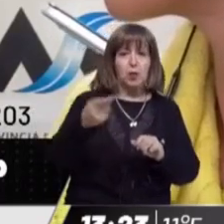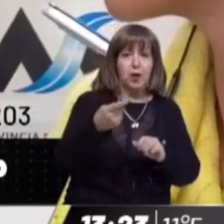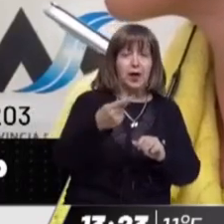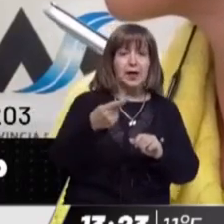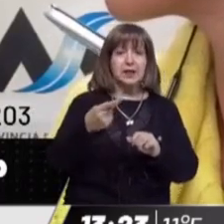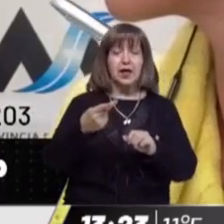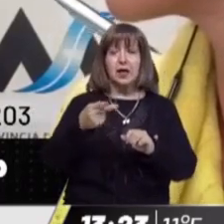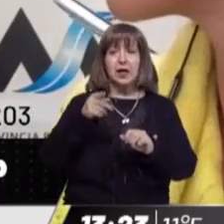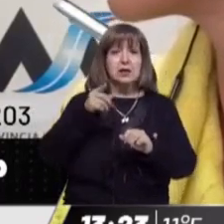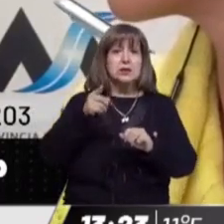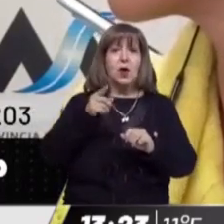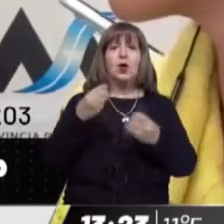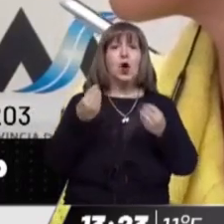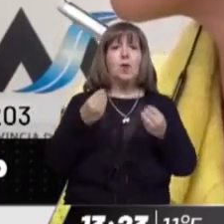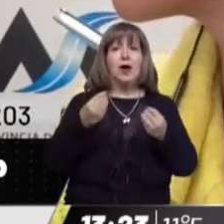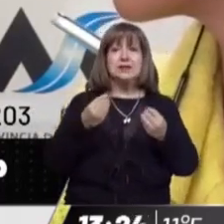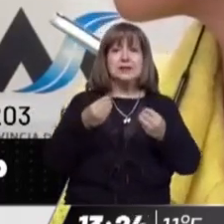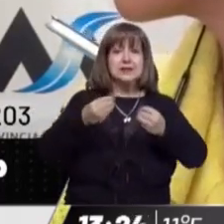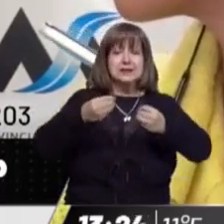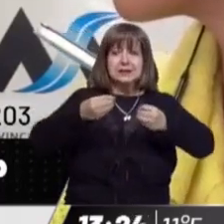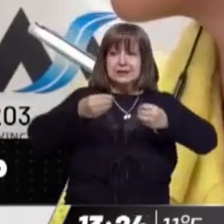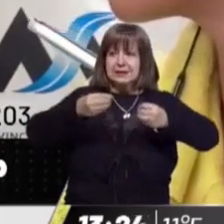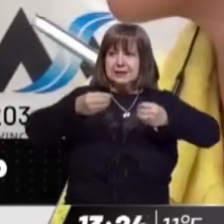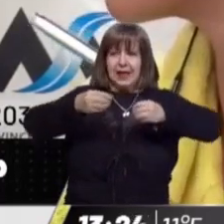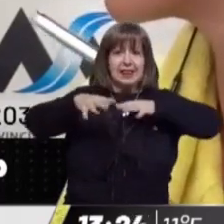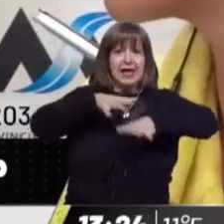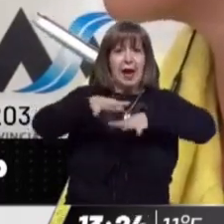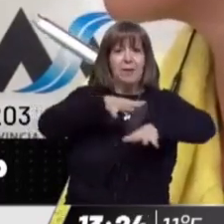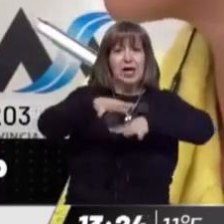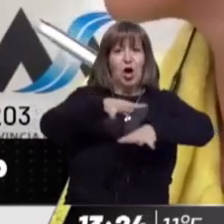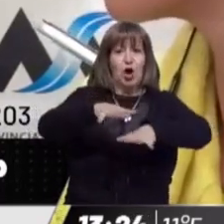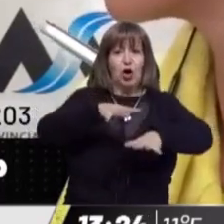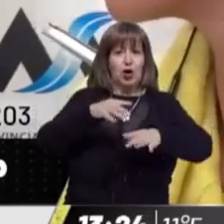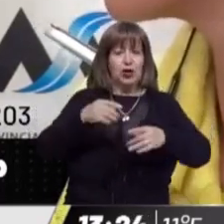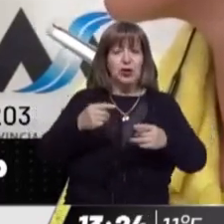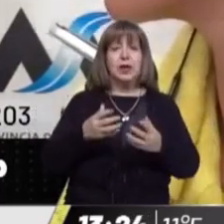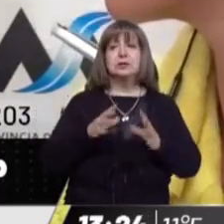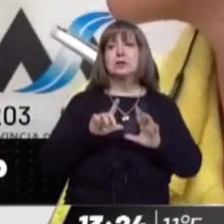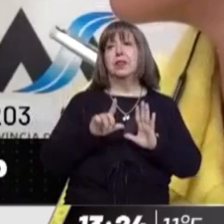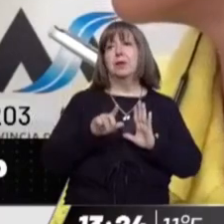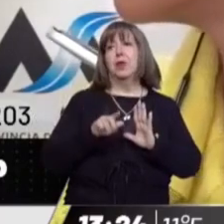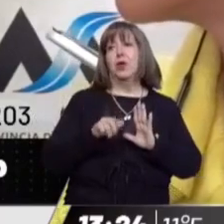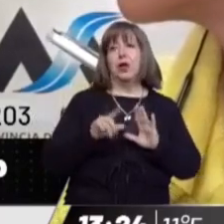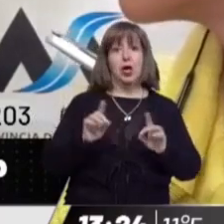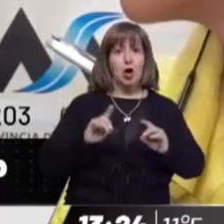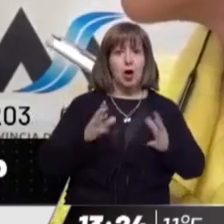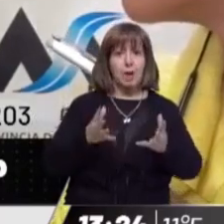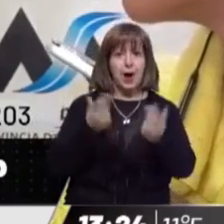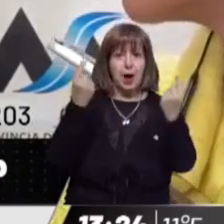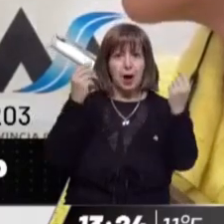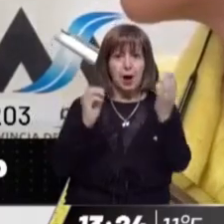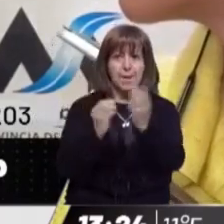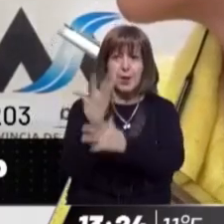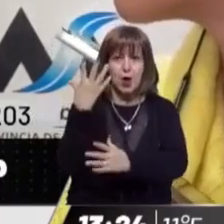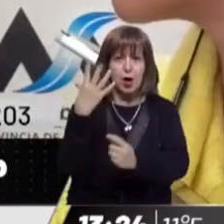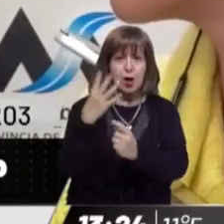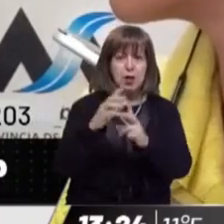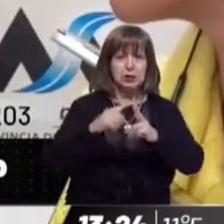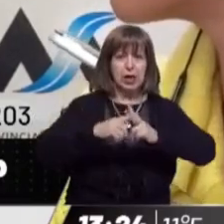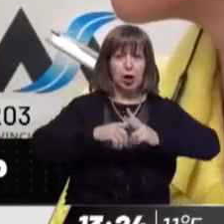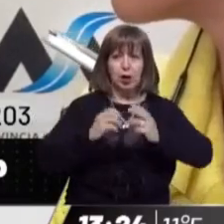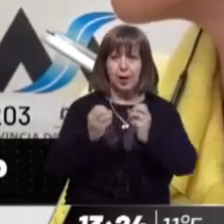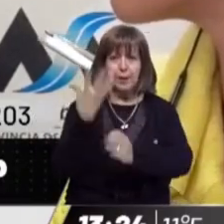son dinámicos. El delito muta, cambia de roles, cambia de modalidades, de características,